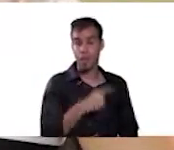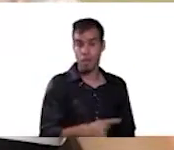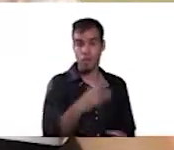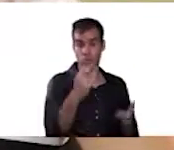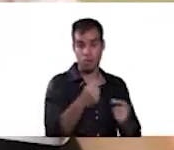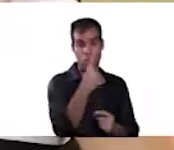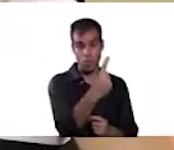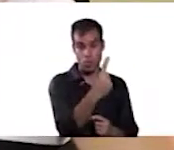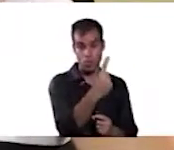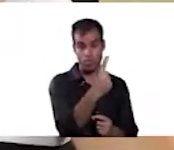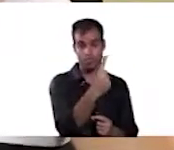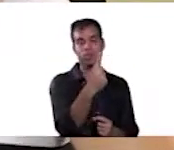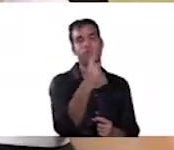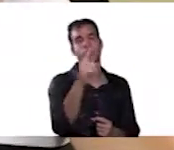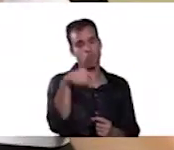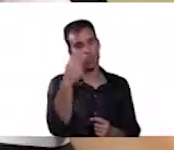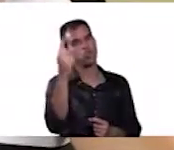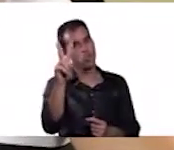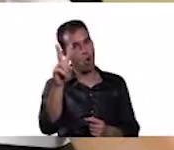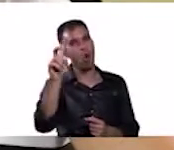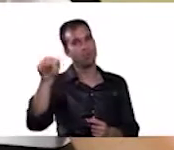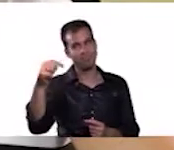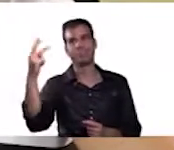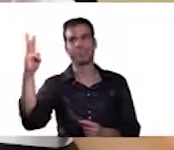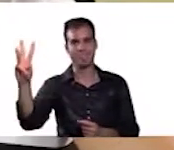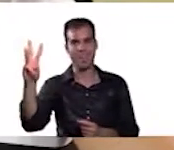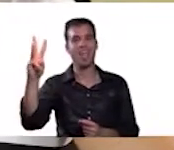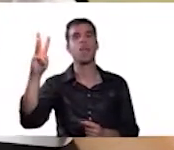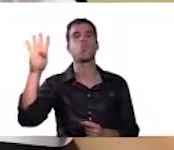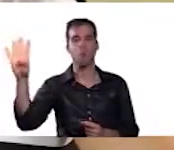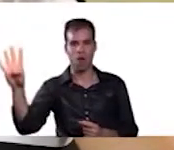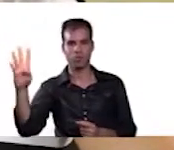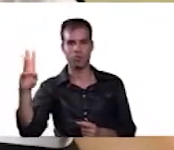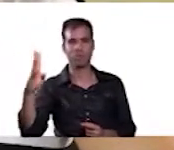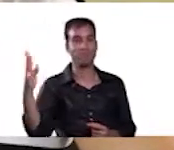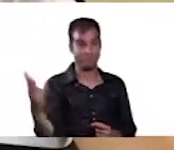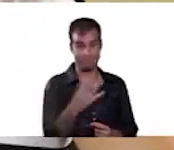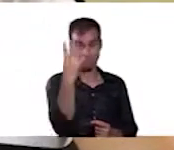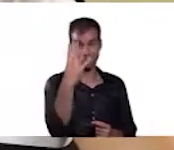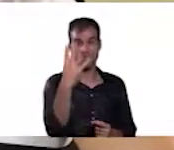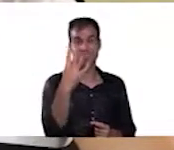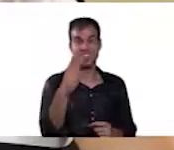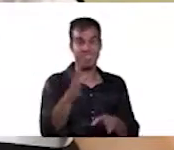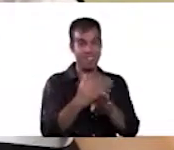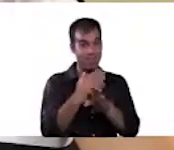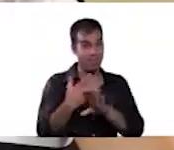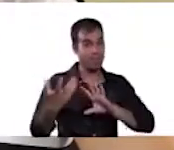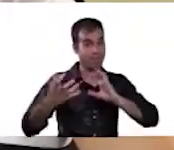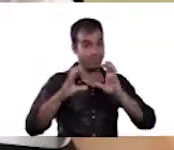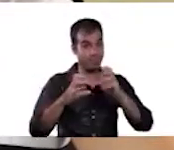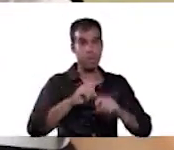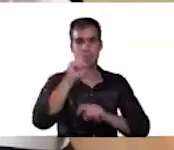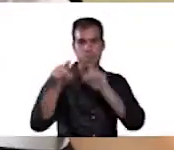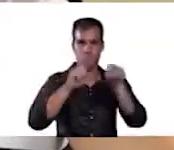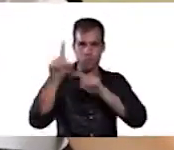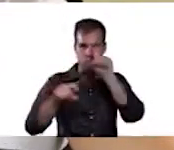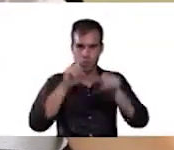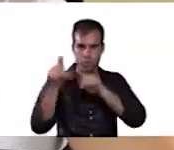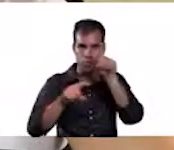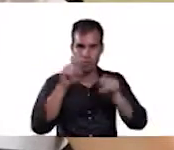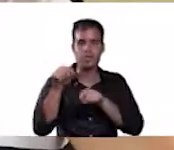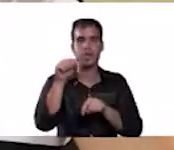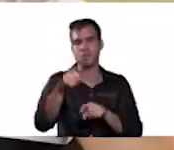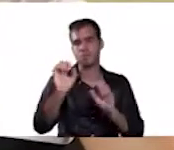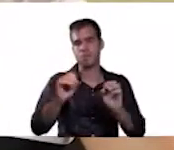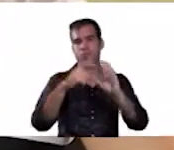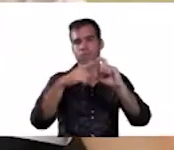1, 2, 3 y 4, de las diferentes maneras en que le pueden preguntar este